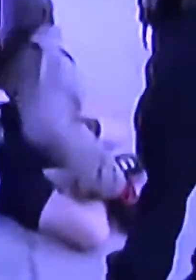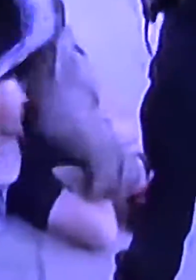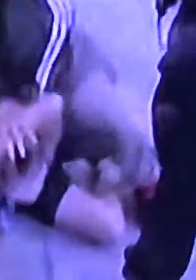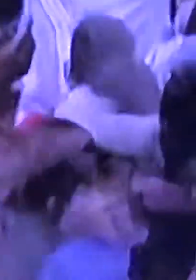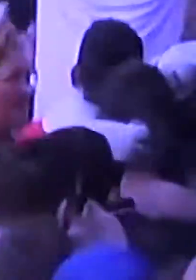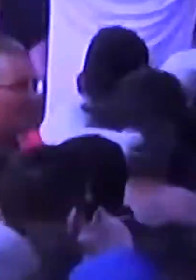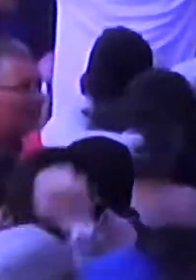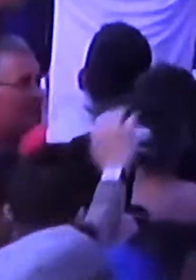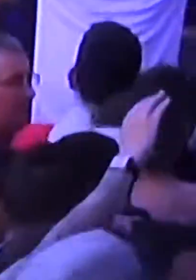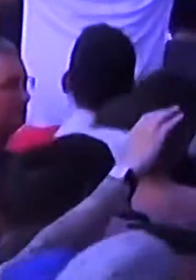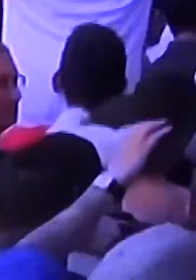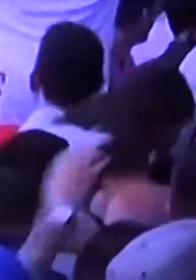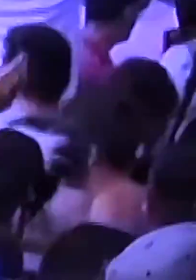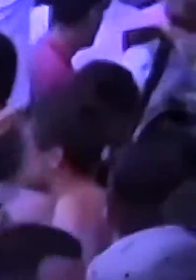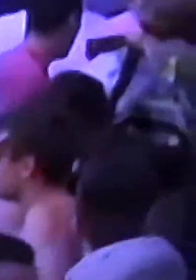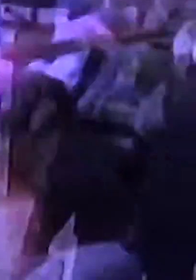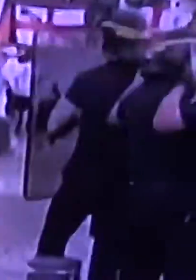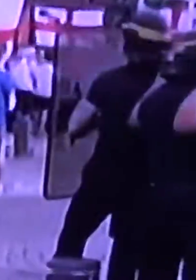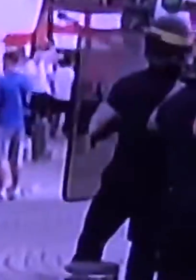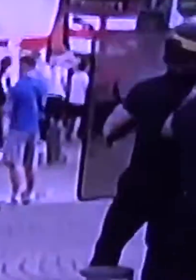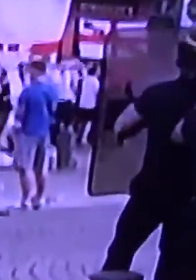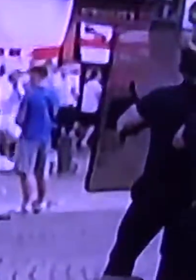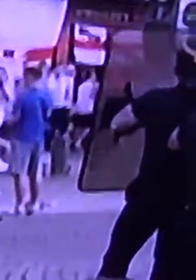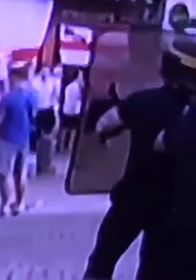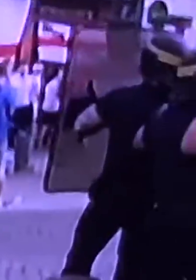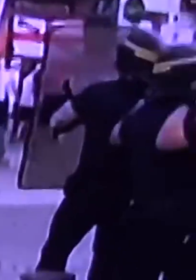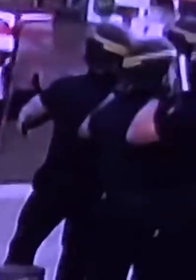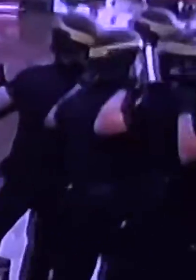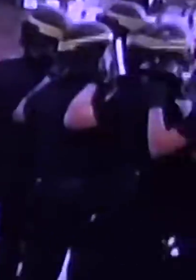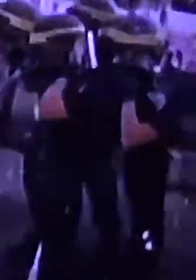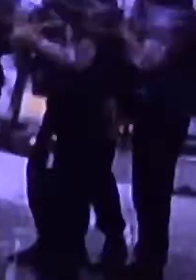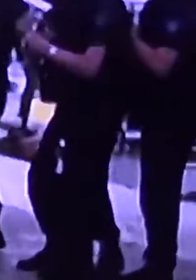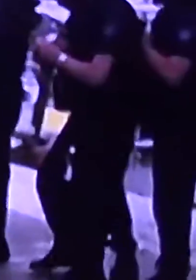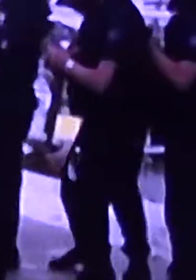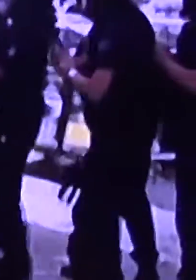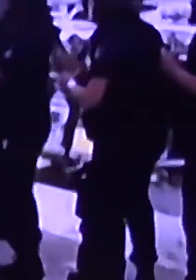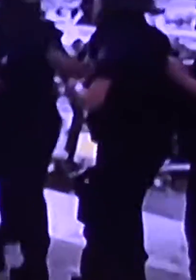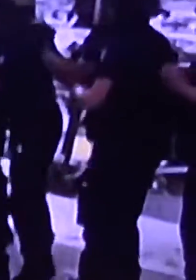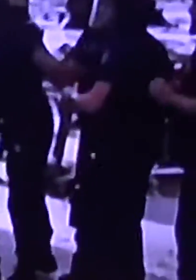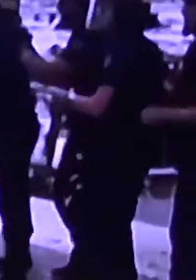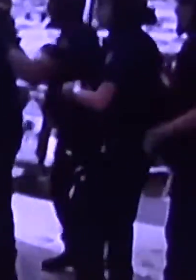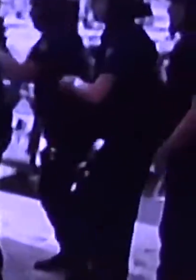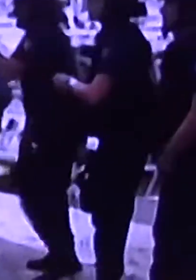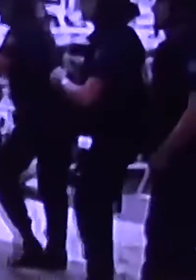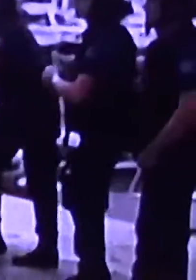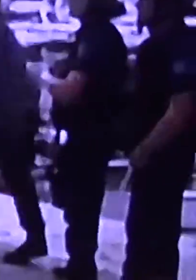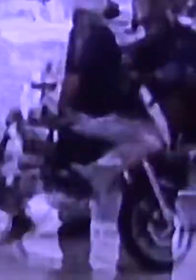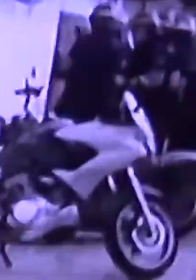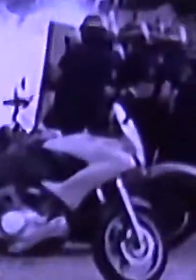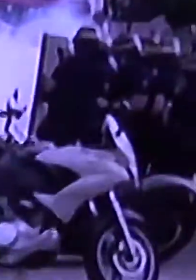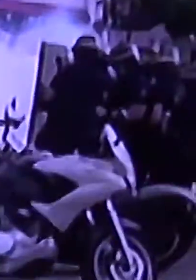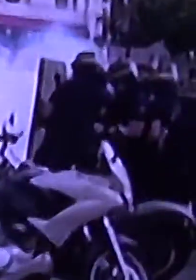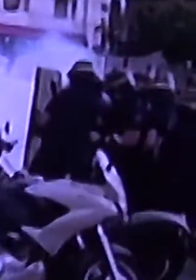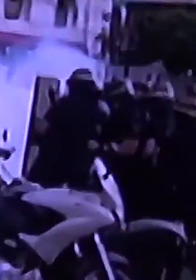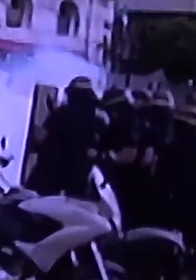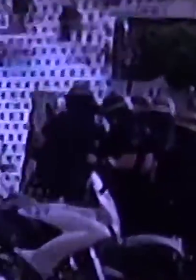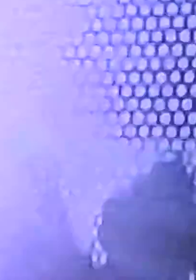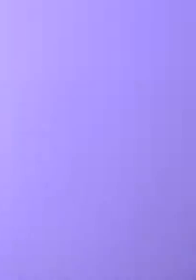disturbios y destrozos en restaurantes y fueron contenidos con gases lacrimógenos por la policía. Mañana juega